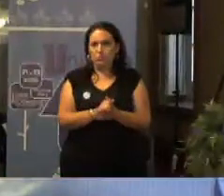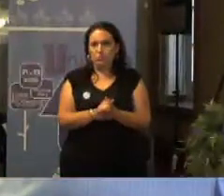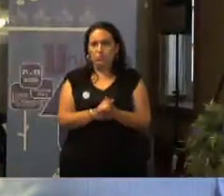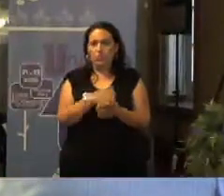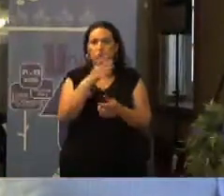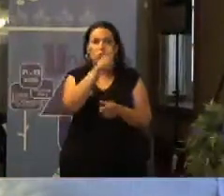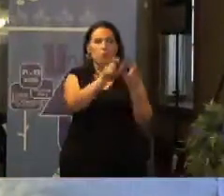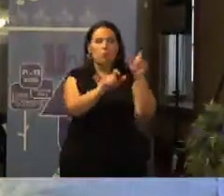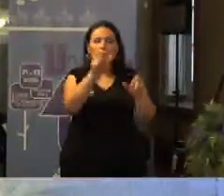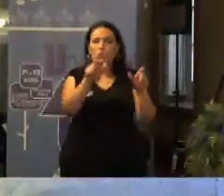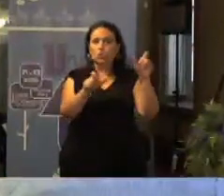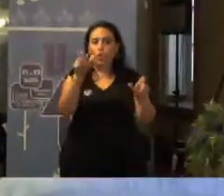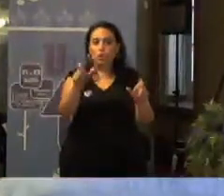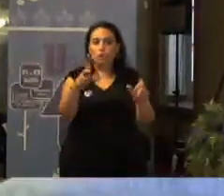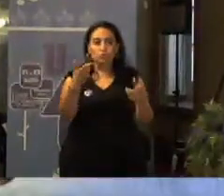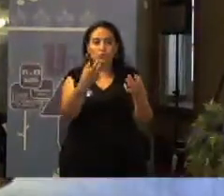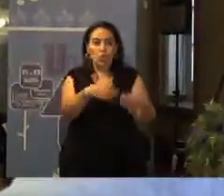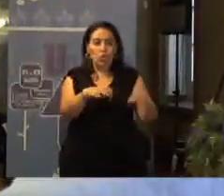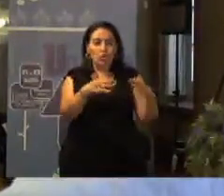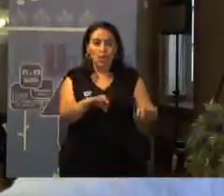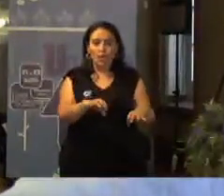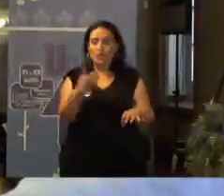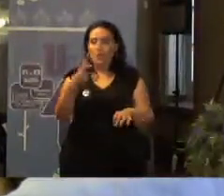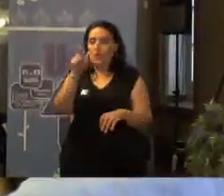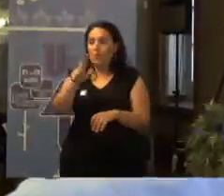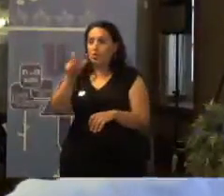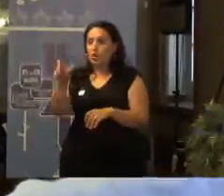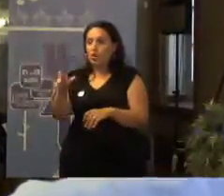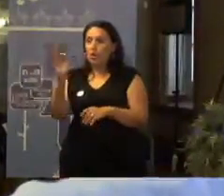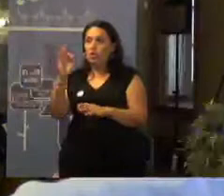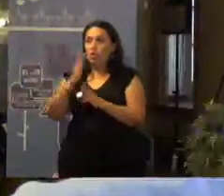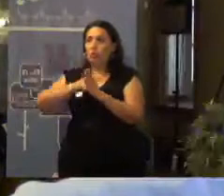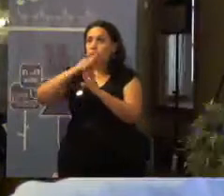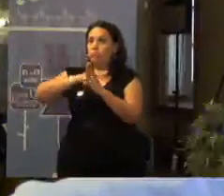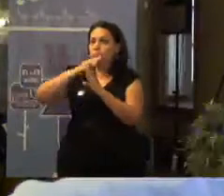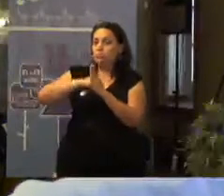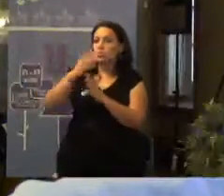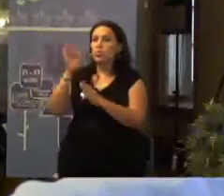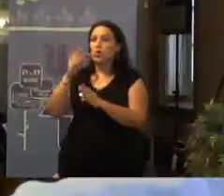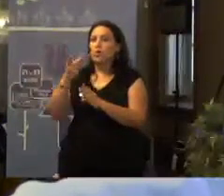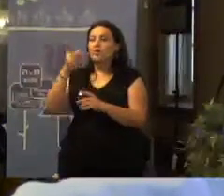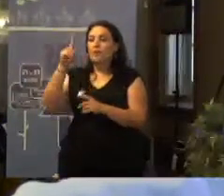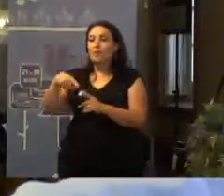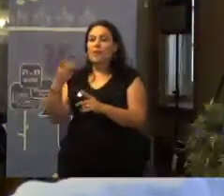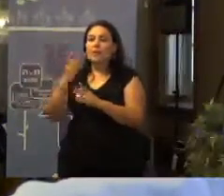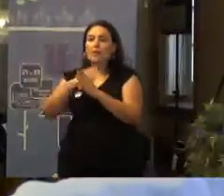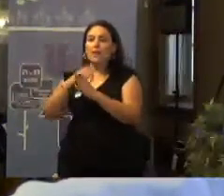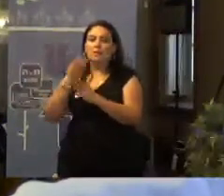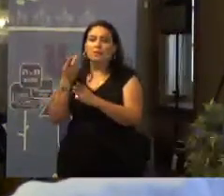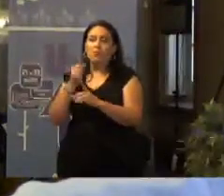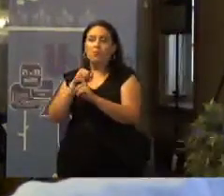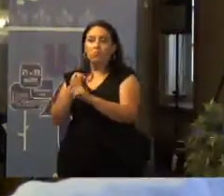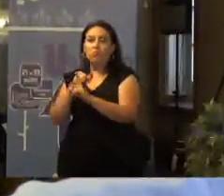a ciudadanía do común, as clases populares, as clases subalternas, as clases explotadas, por unha banda, como